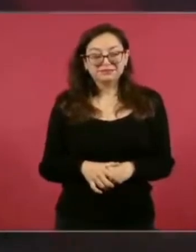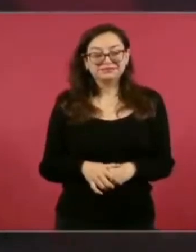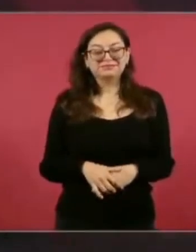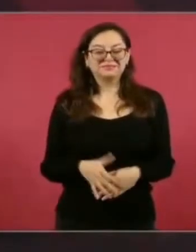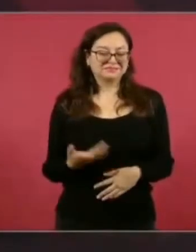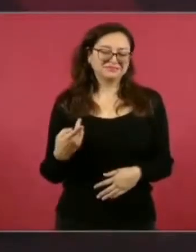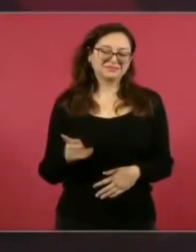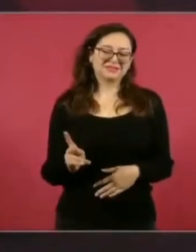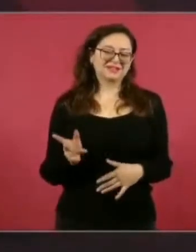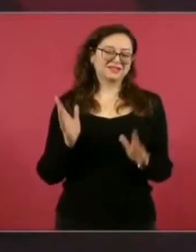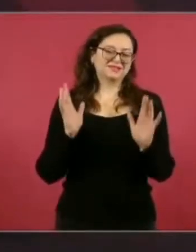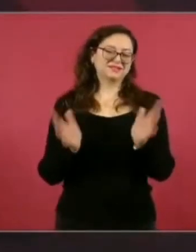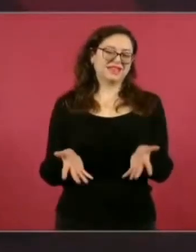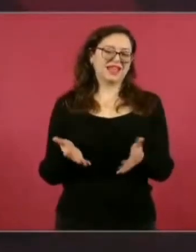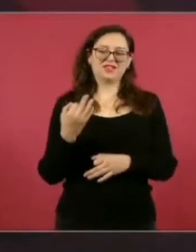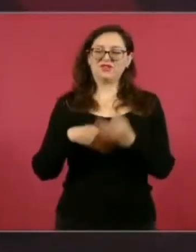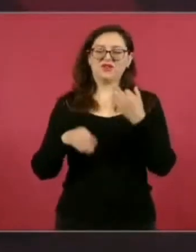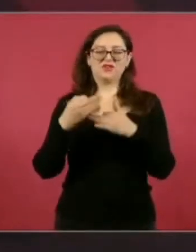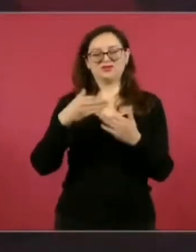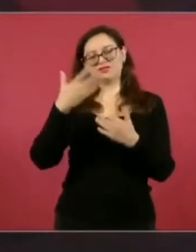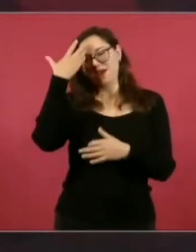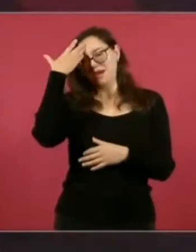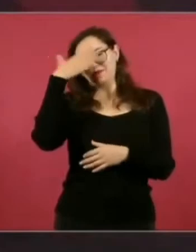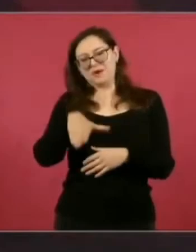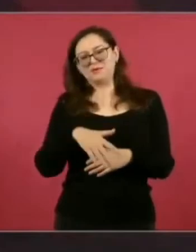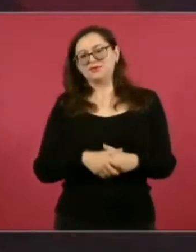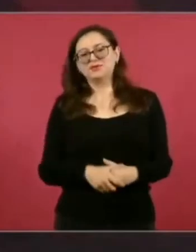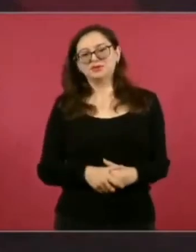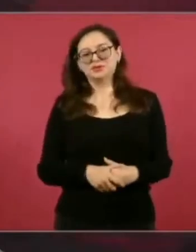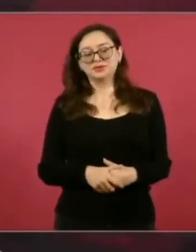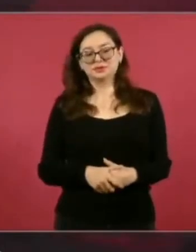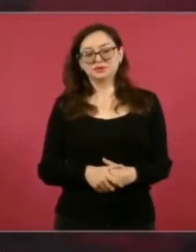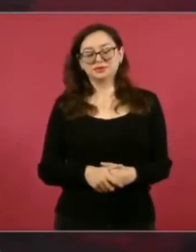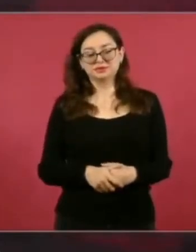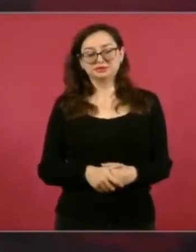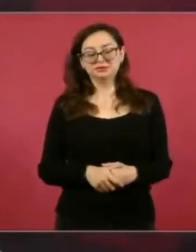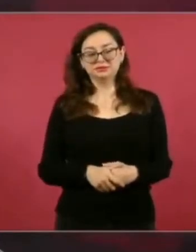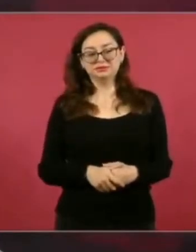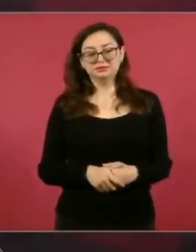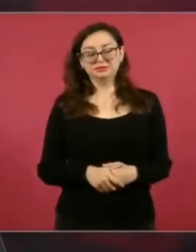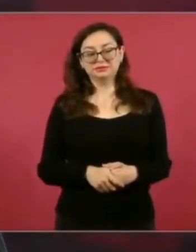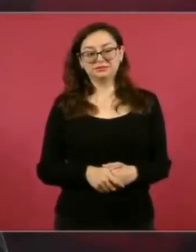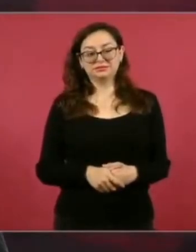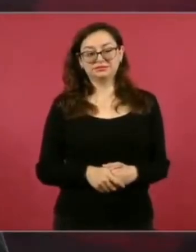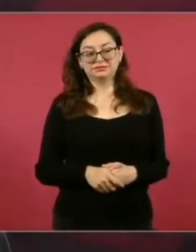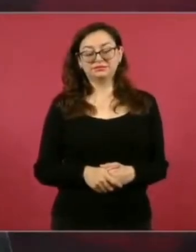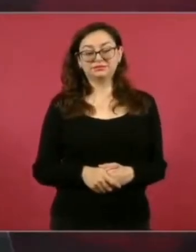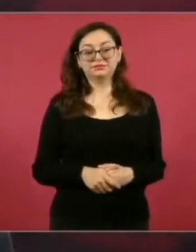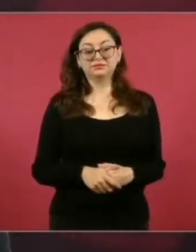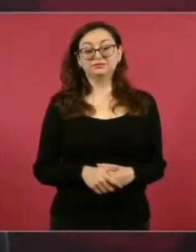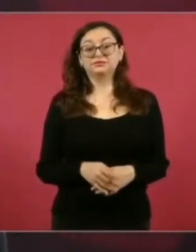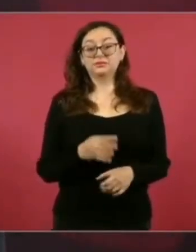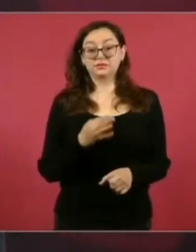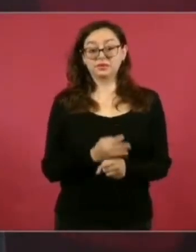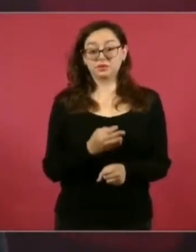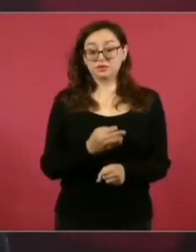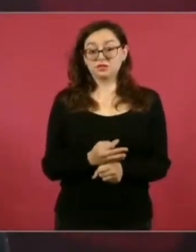es sabido ya. Una de las cosas importantes esta etapa nueva